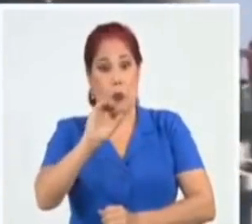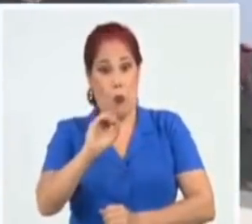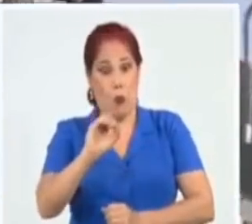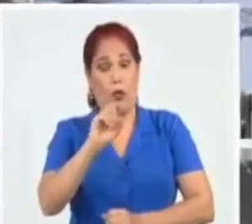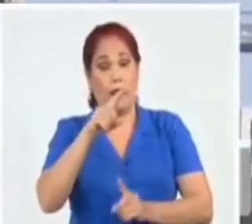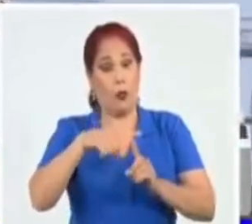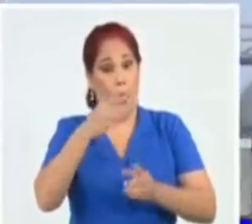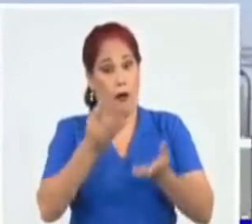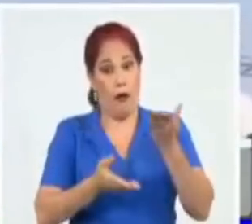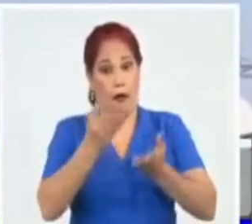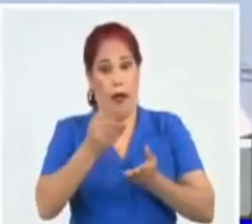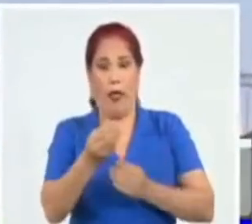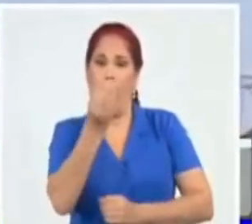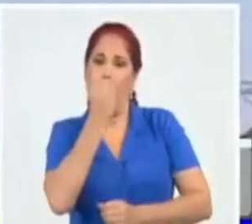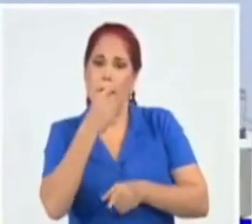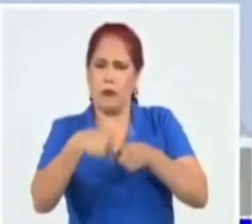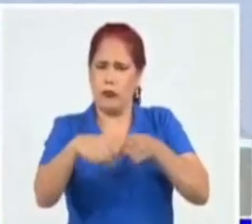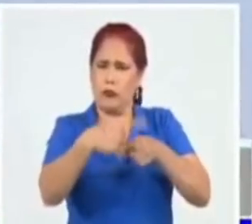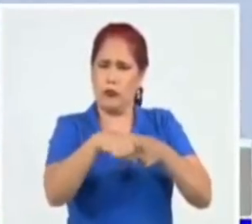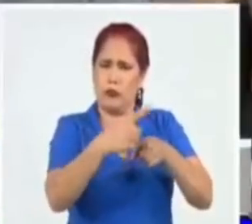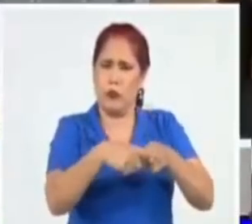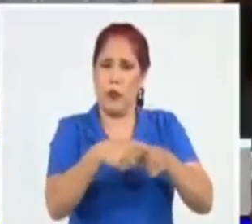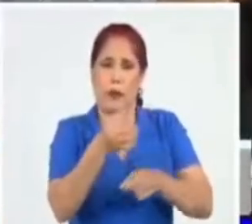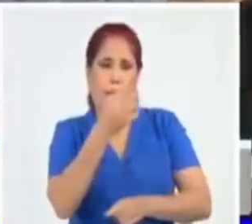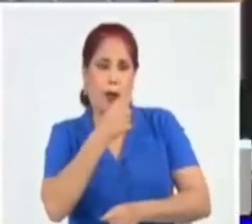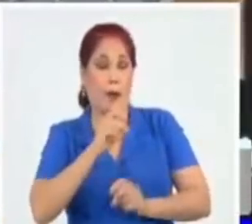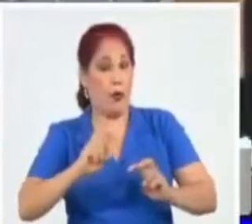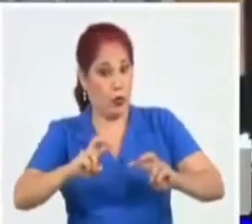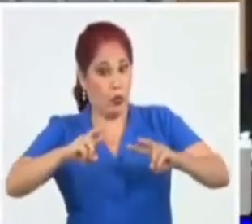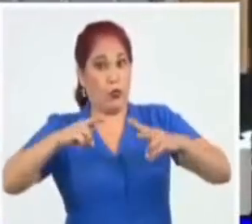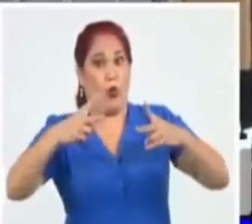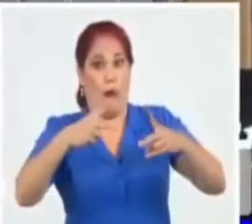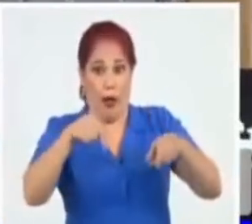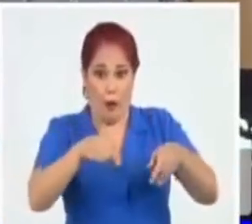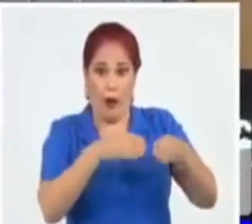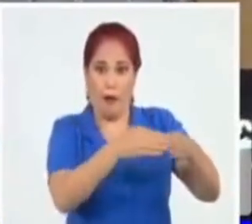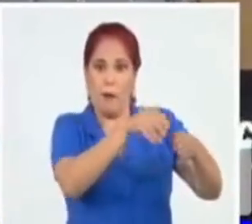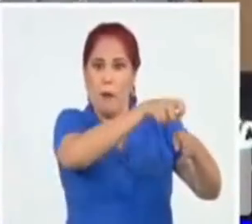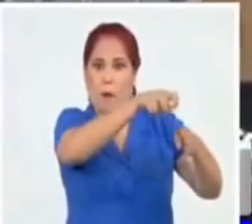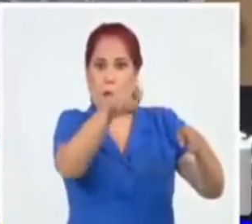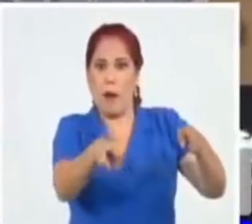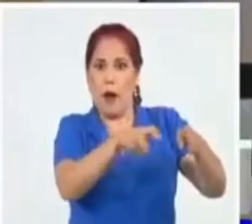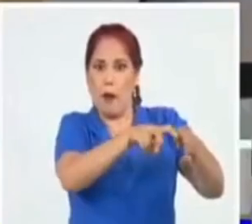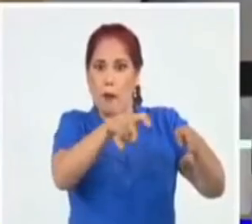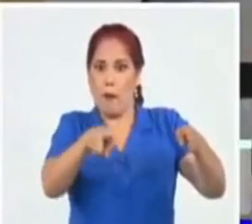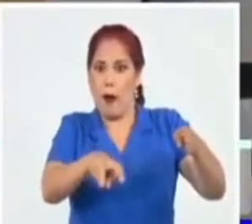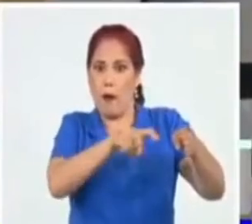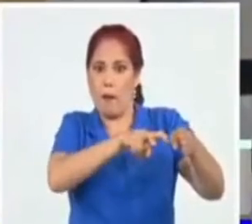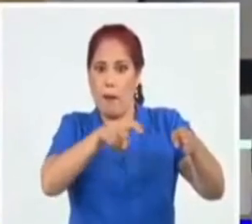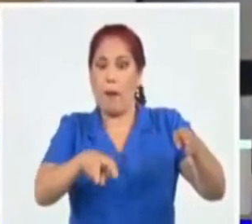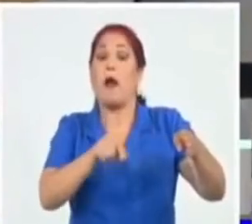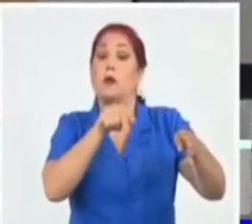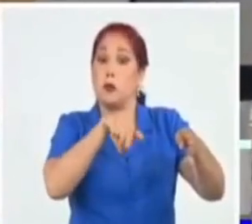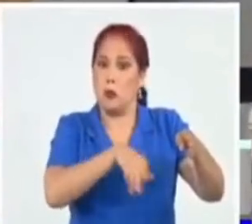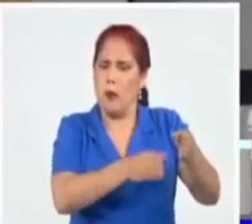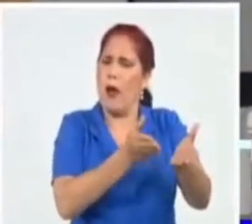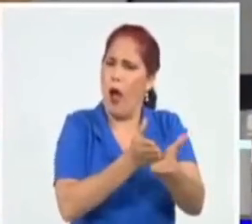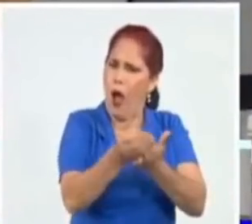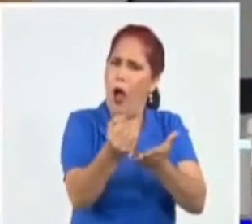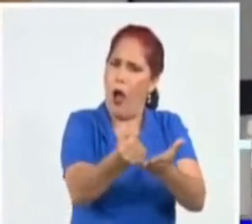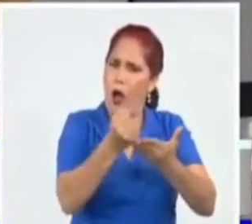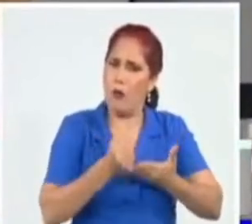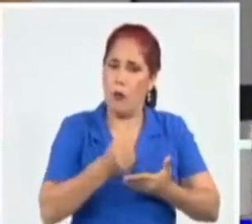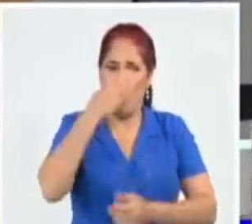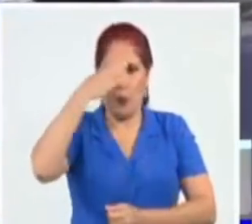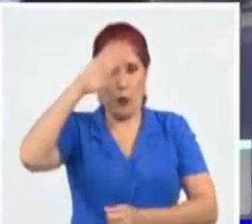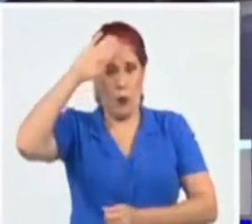médicos y alimentos, más del doble de lo que aún se descarga de la nave El Libertador, todo para ayudar a los cubanos